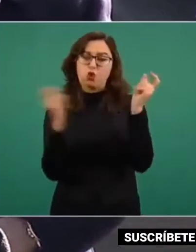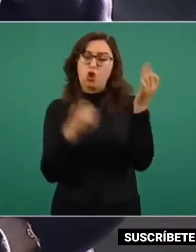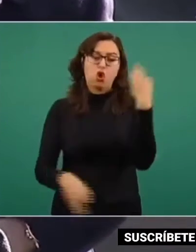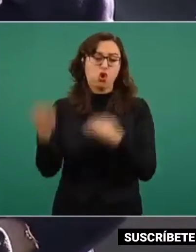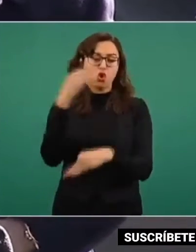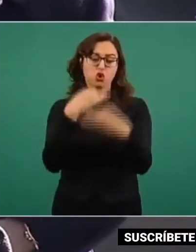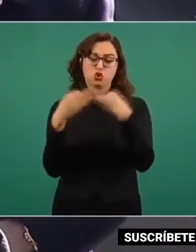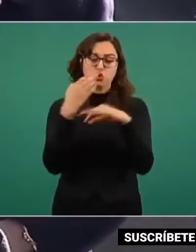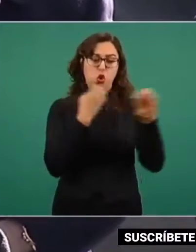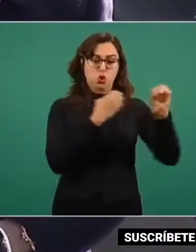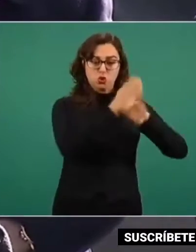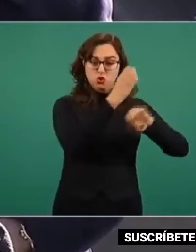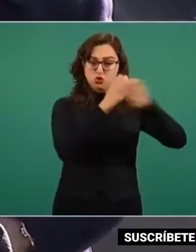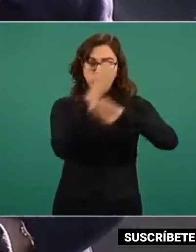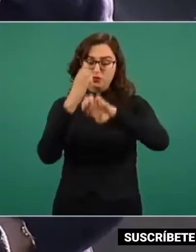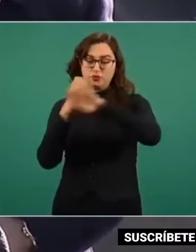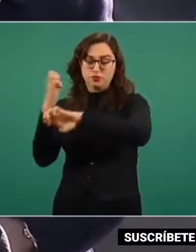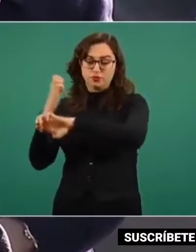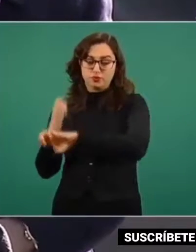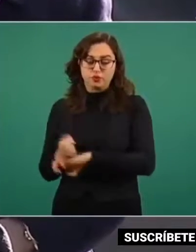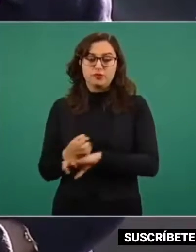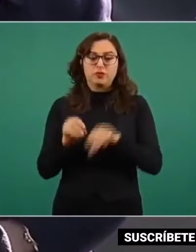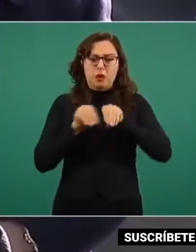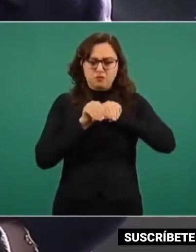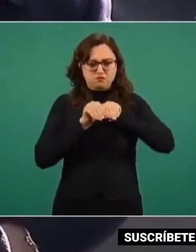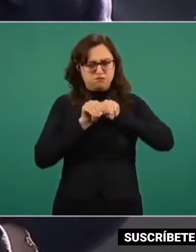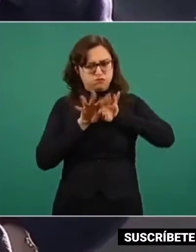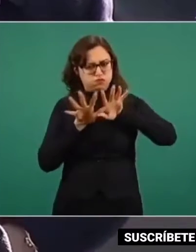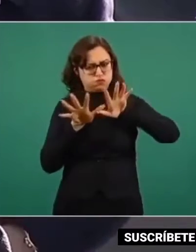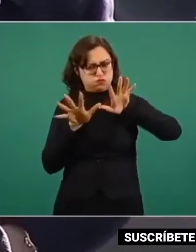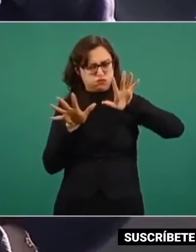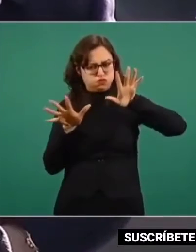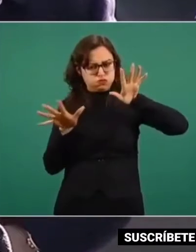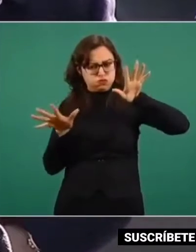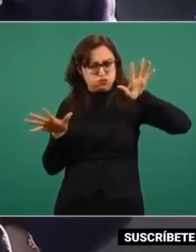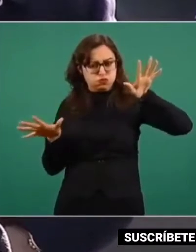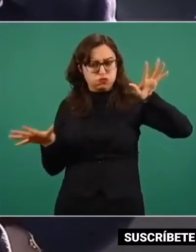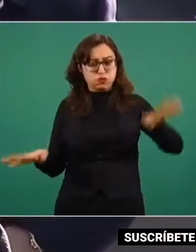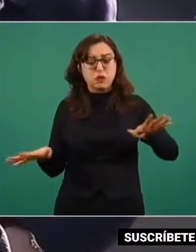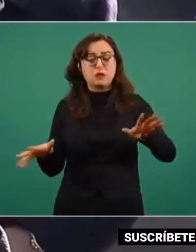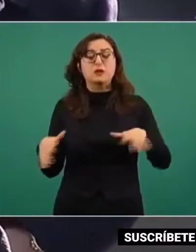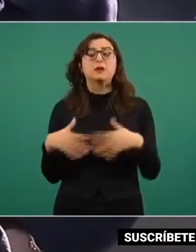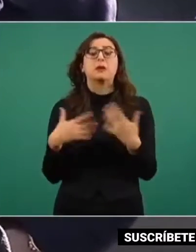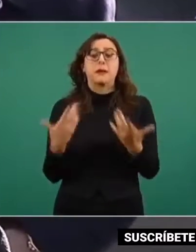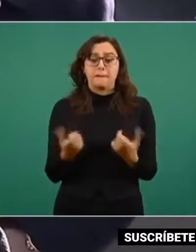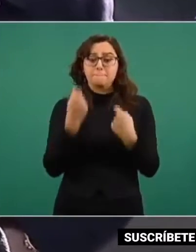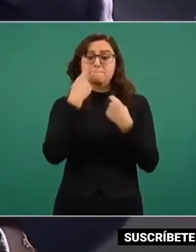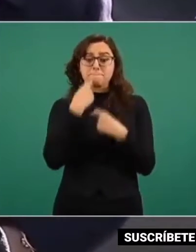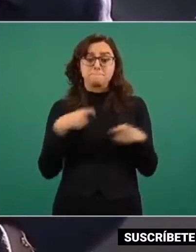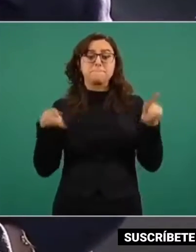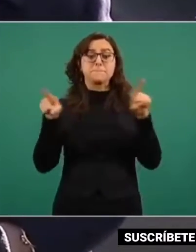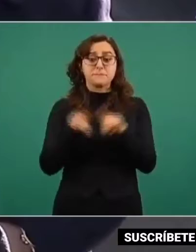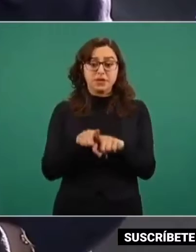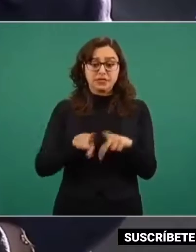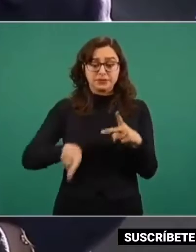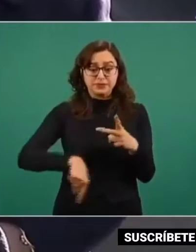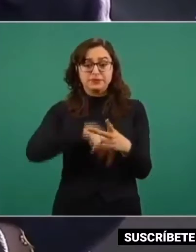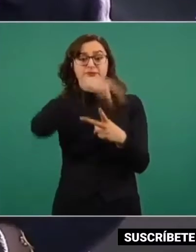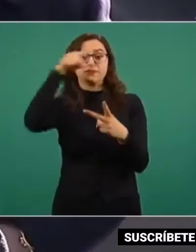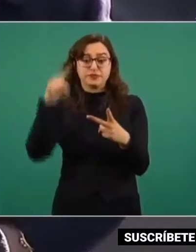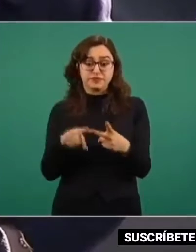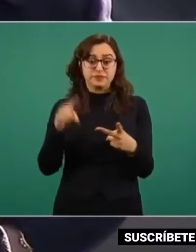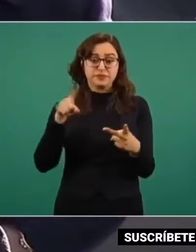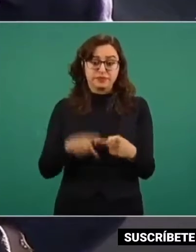federativas y así expandiendo a una fase nueva donde el operativo tiene